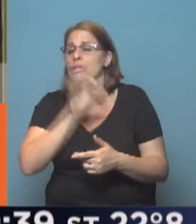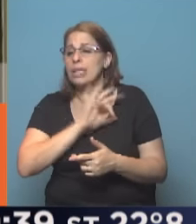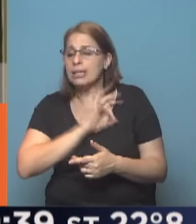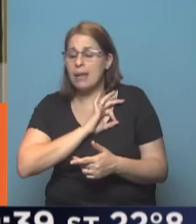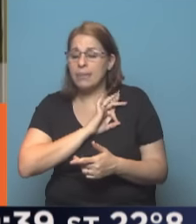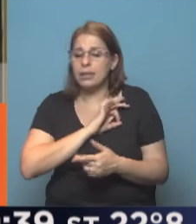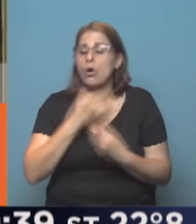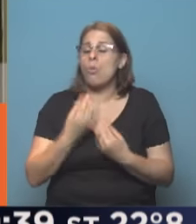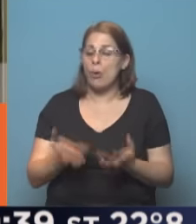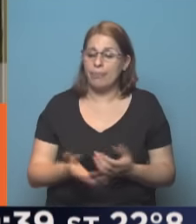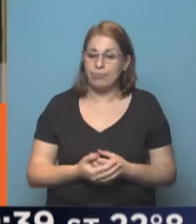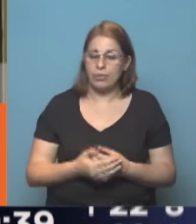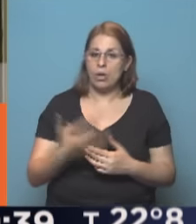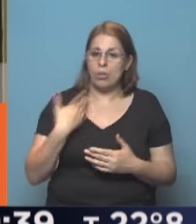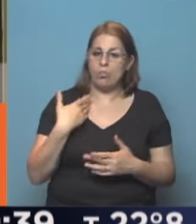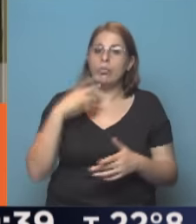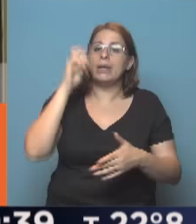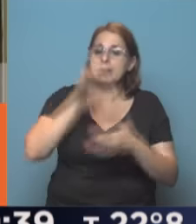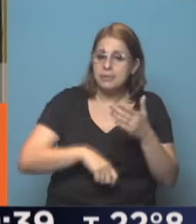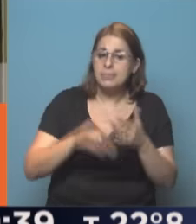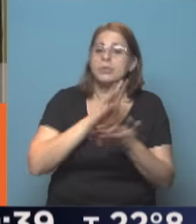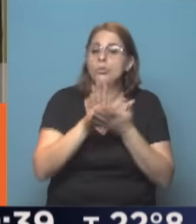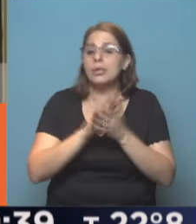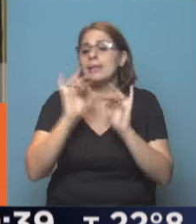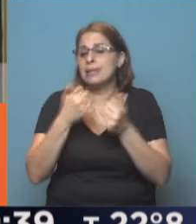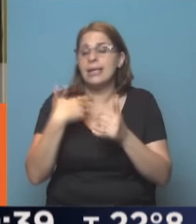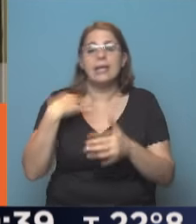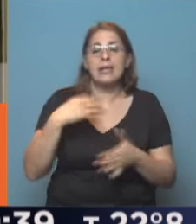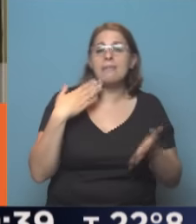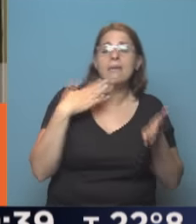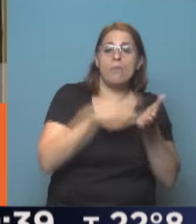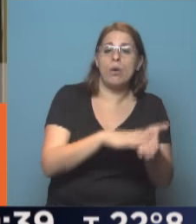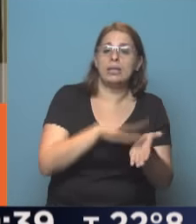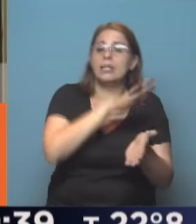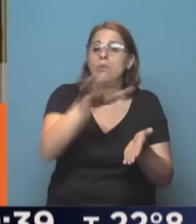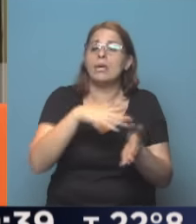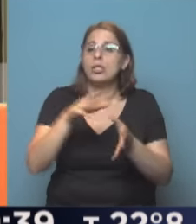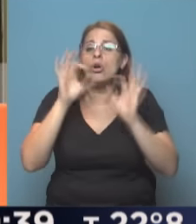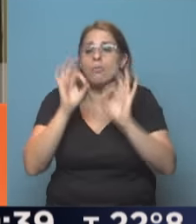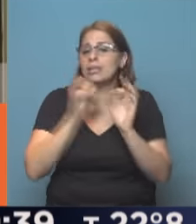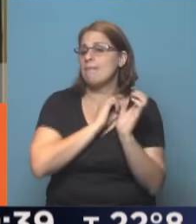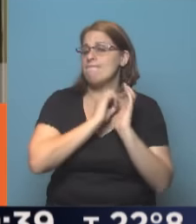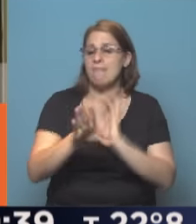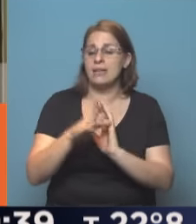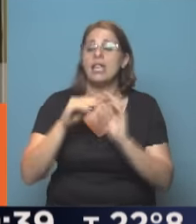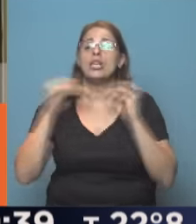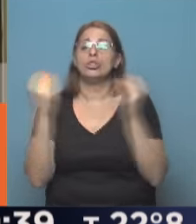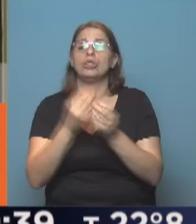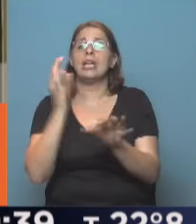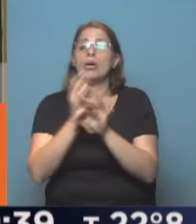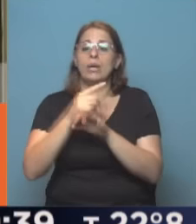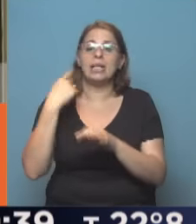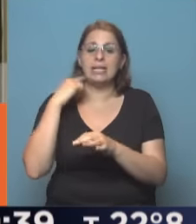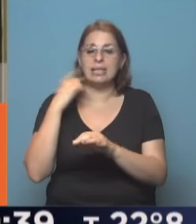y en otras evaluaciones? Podía corregirse, sí, se podía subsanar. Había que mandar la muestra a la población completa, ¿no? De 13.000 escuelas